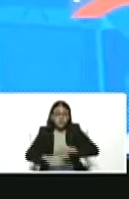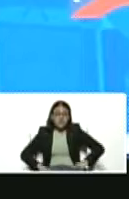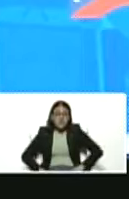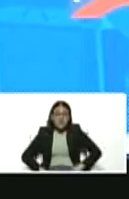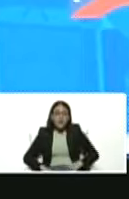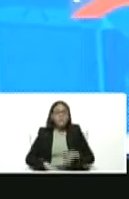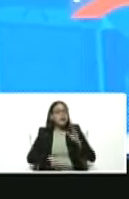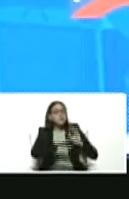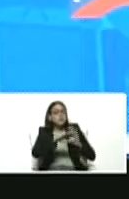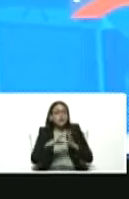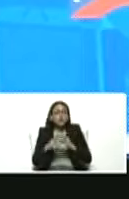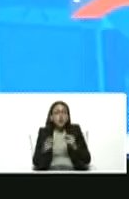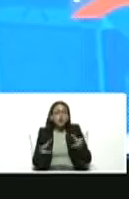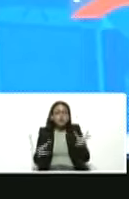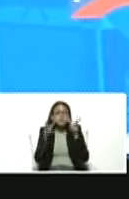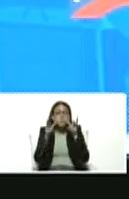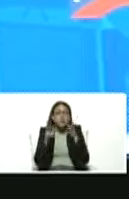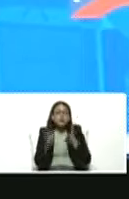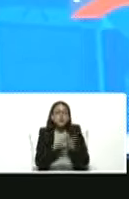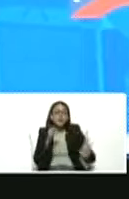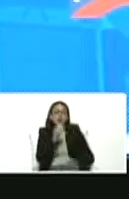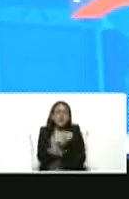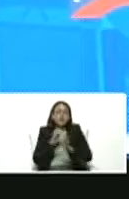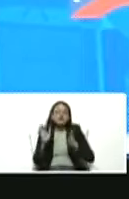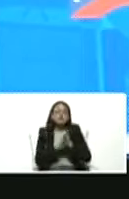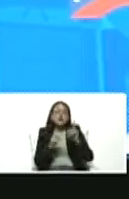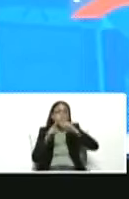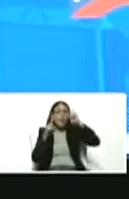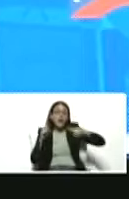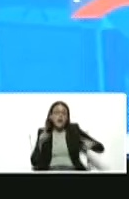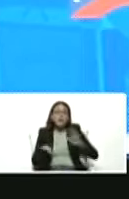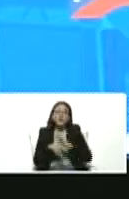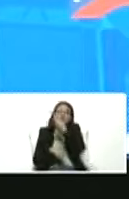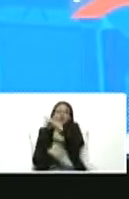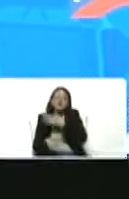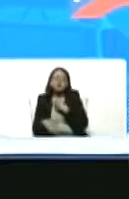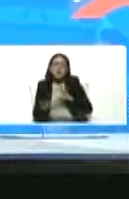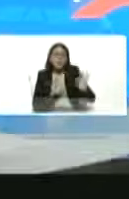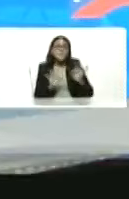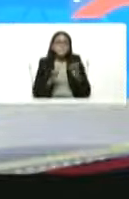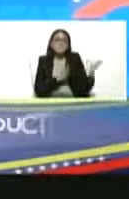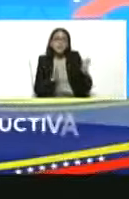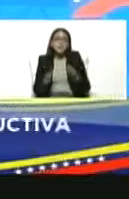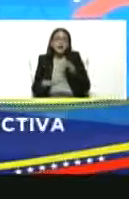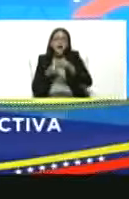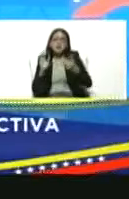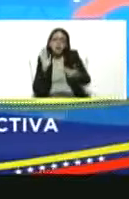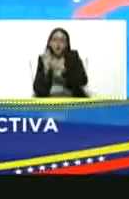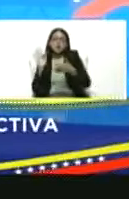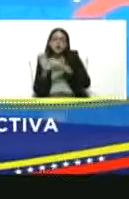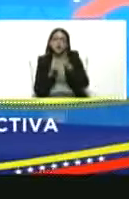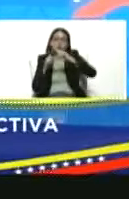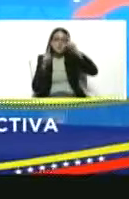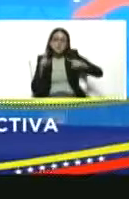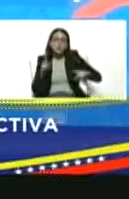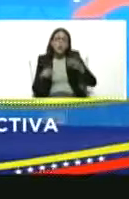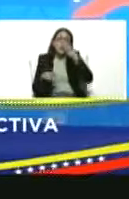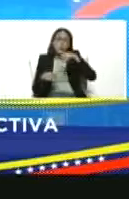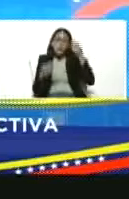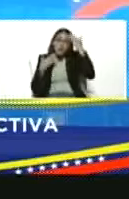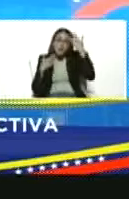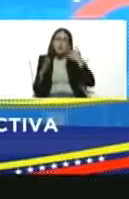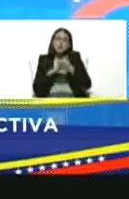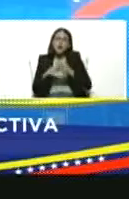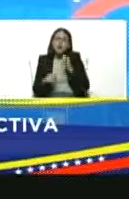eléctrico, porque ellos definieron la guerra. También proteger los puentes. Ustedes vieron la denuncia, lo que